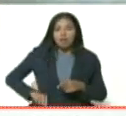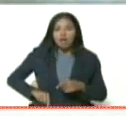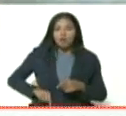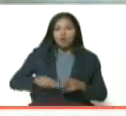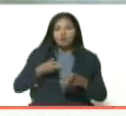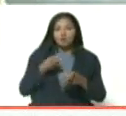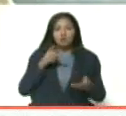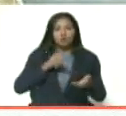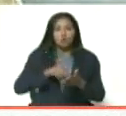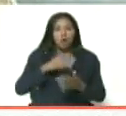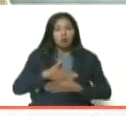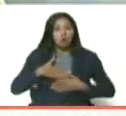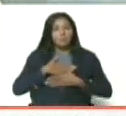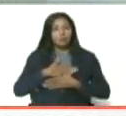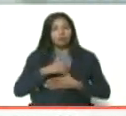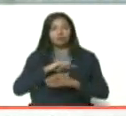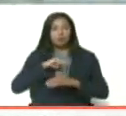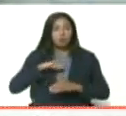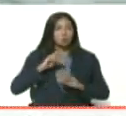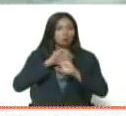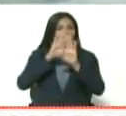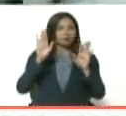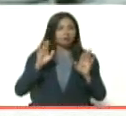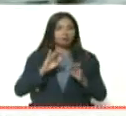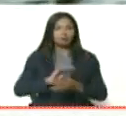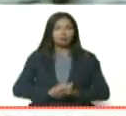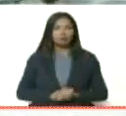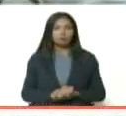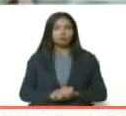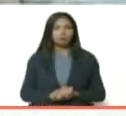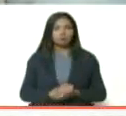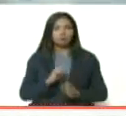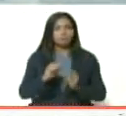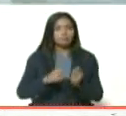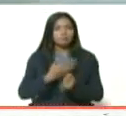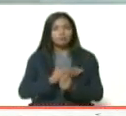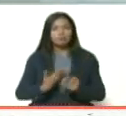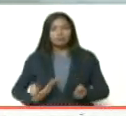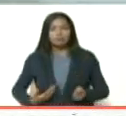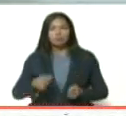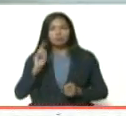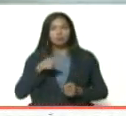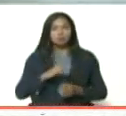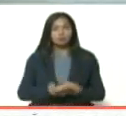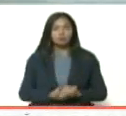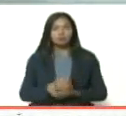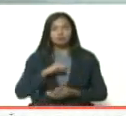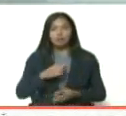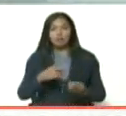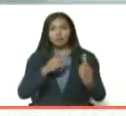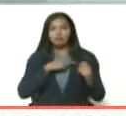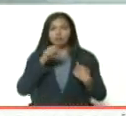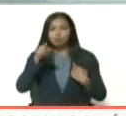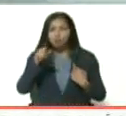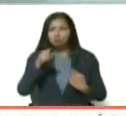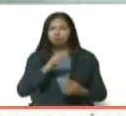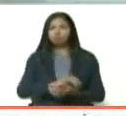bienes. Estamos muy claros en los temas, señor vicepresidente ejecutivo. Lo encargo a usted,